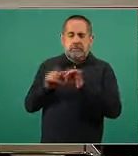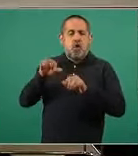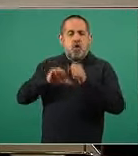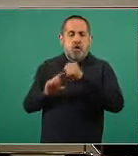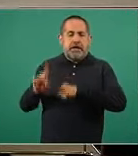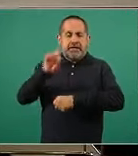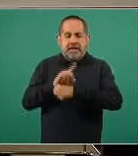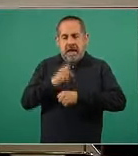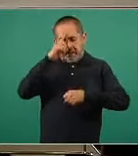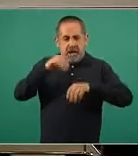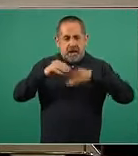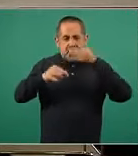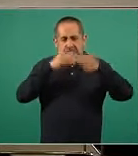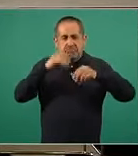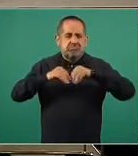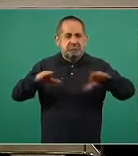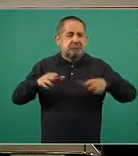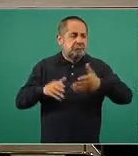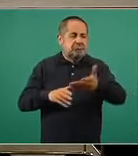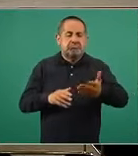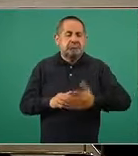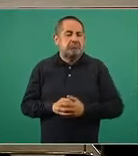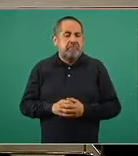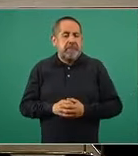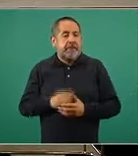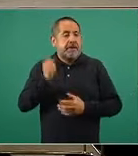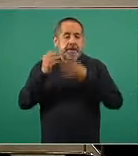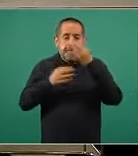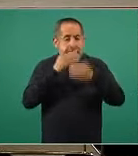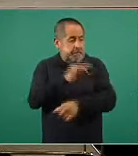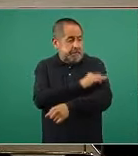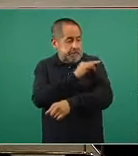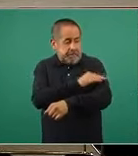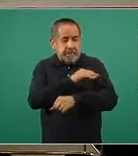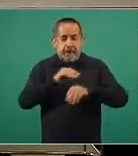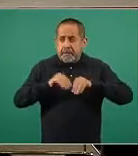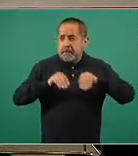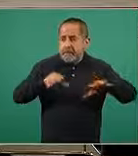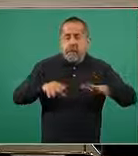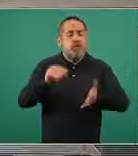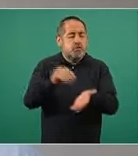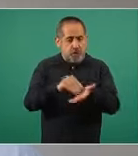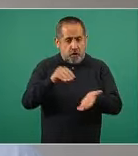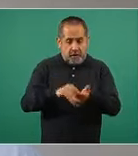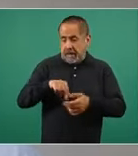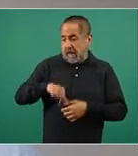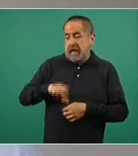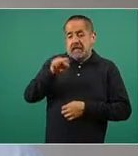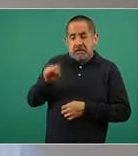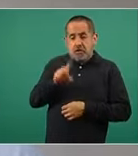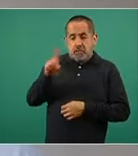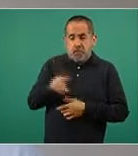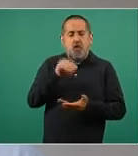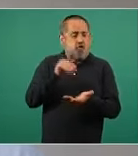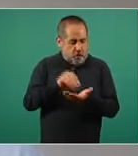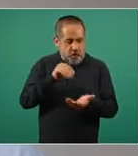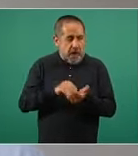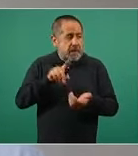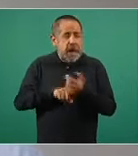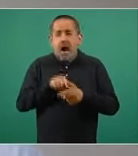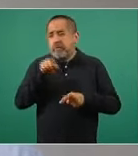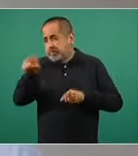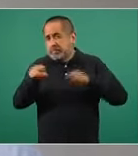en este marco. La campaña de vacunación continúa aún en fin de semana, tanto en unidades de